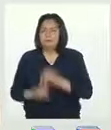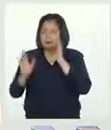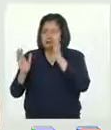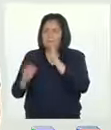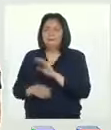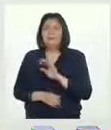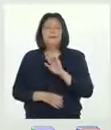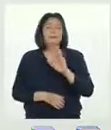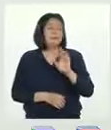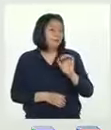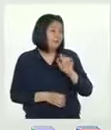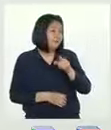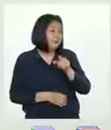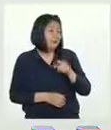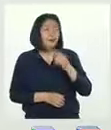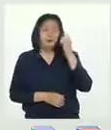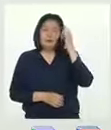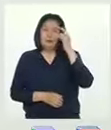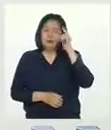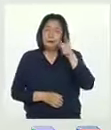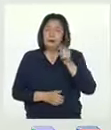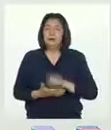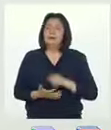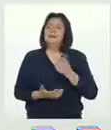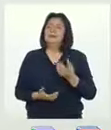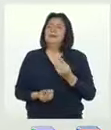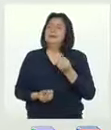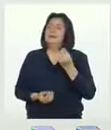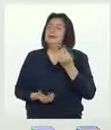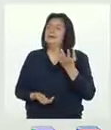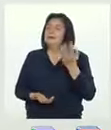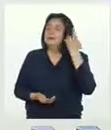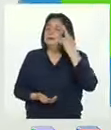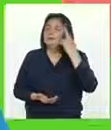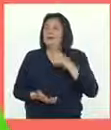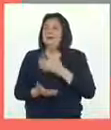Escuchemos a Fabiana, que estuvo reflexionando sobre las causas del problema de María.